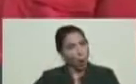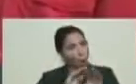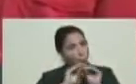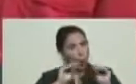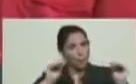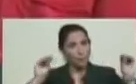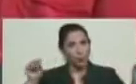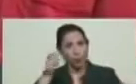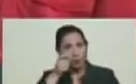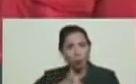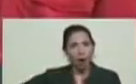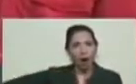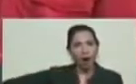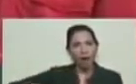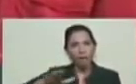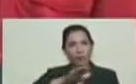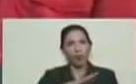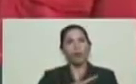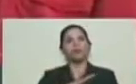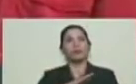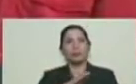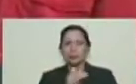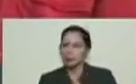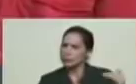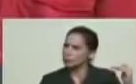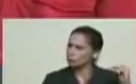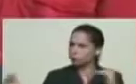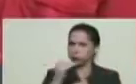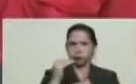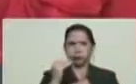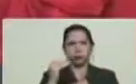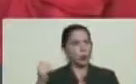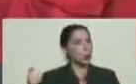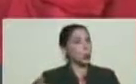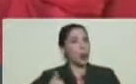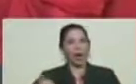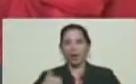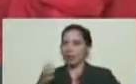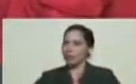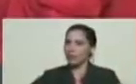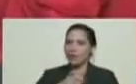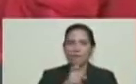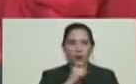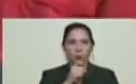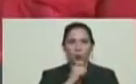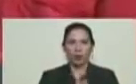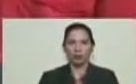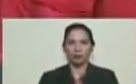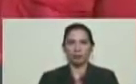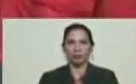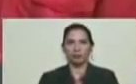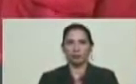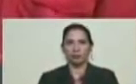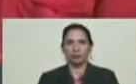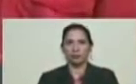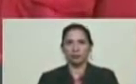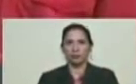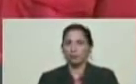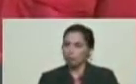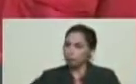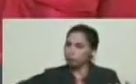este pueblo está muy por encima de cualquier dificultad que se nos presente. Sean